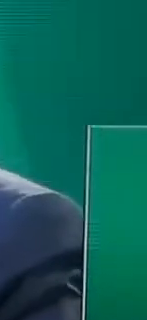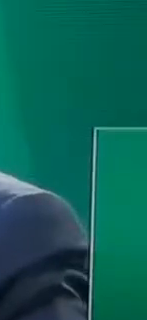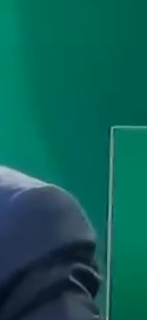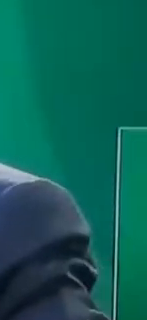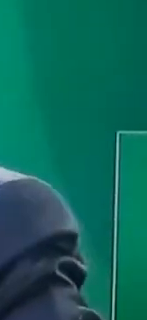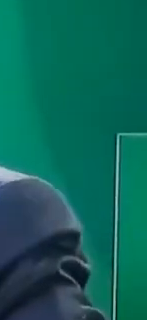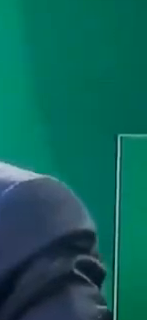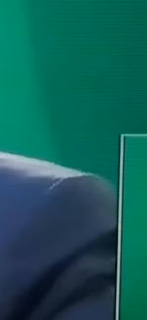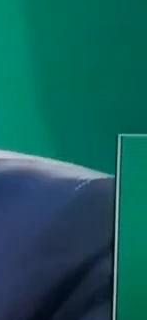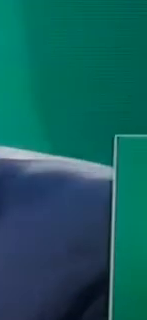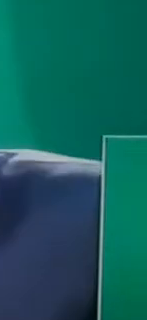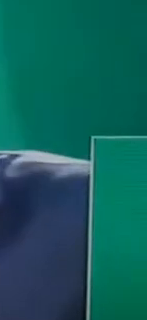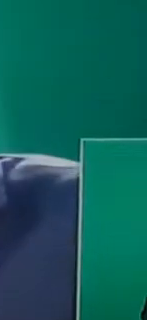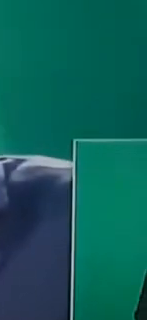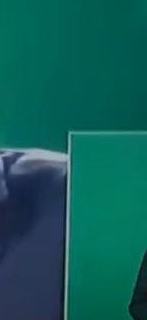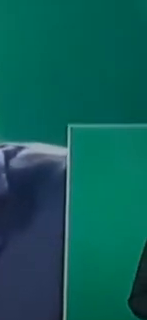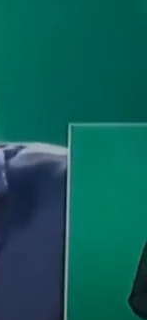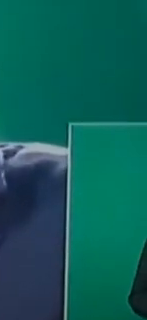nivel